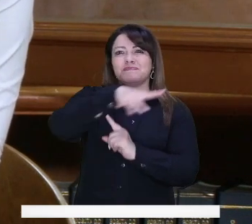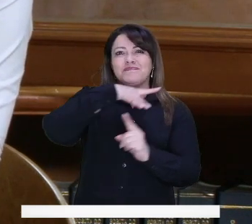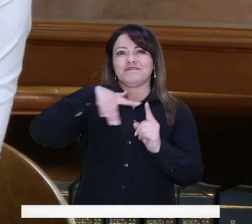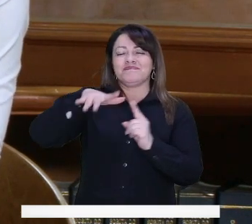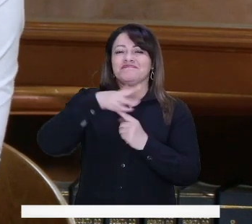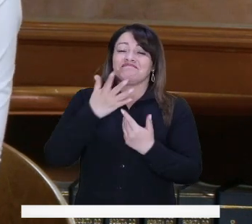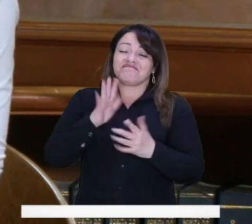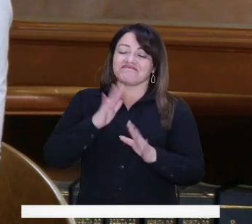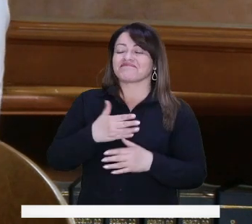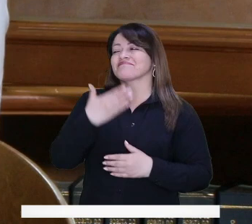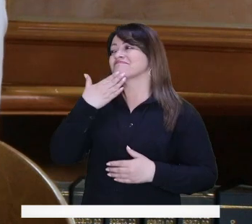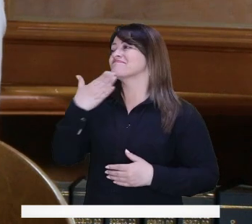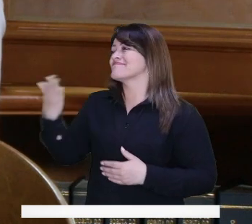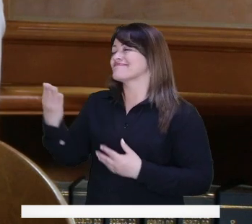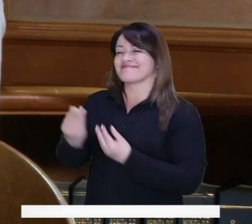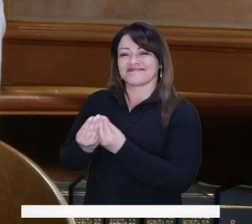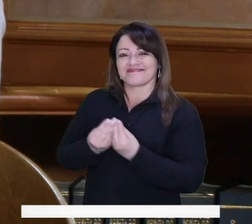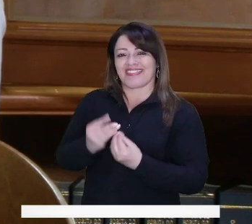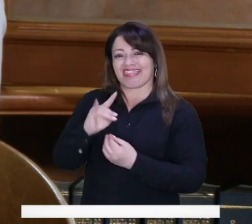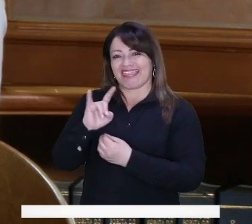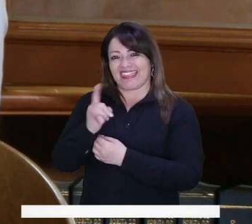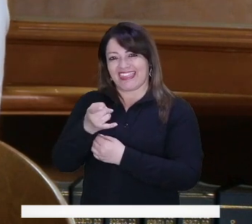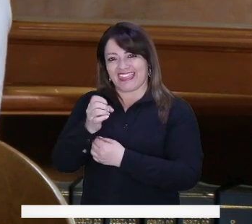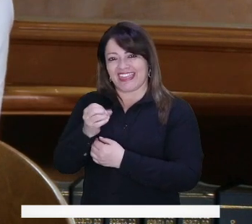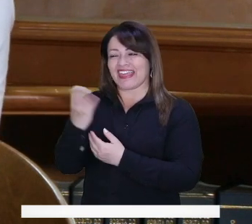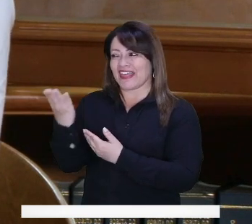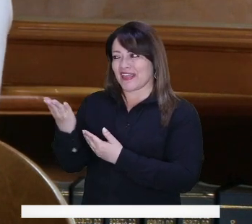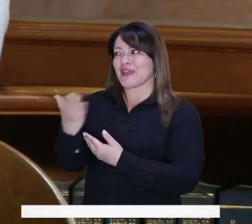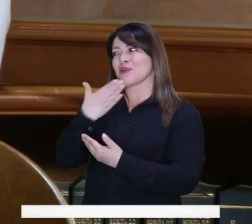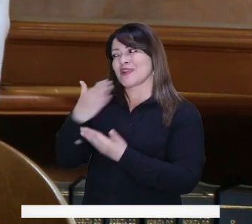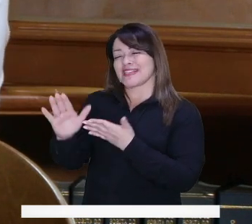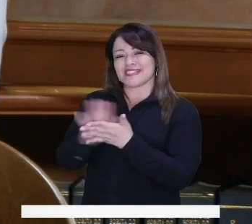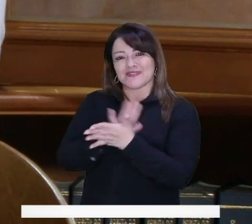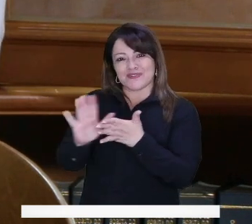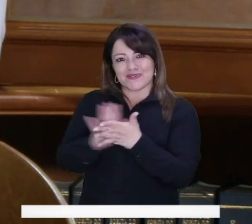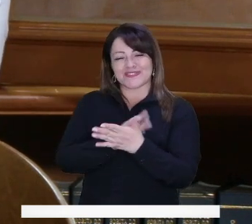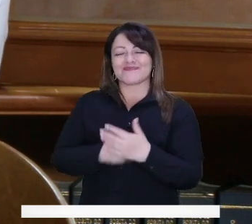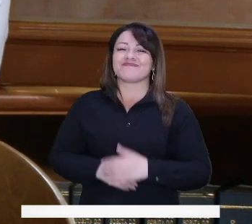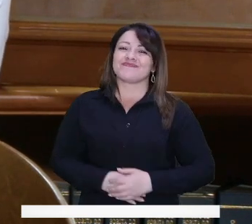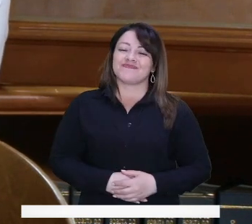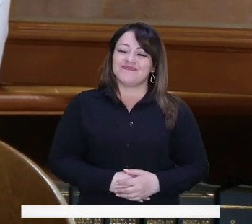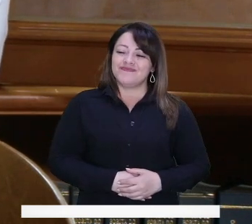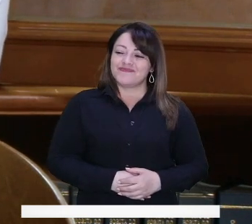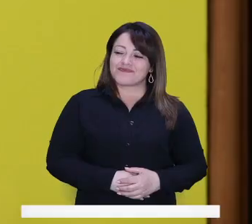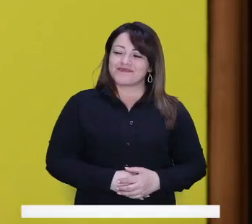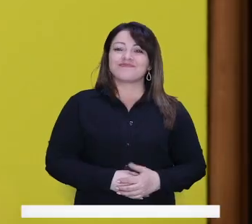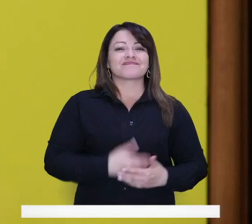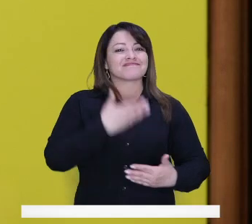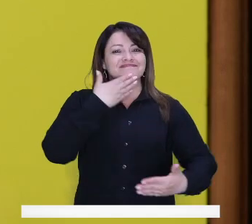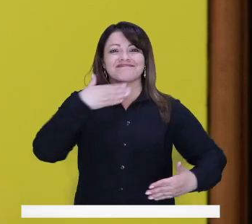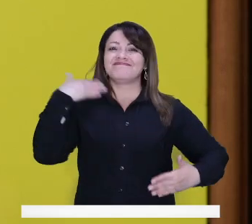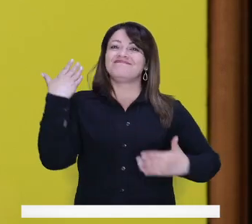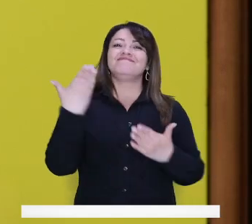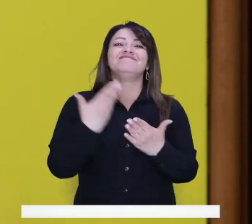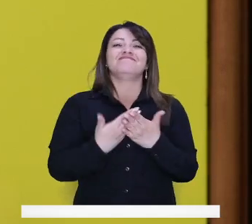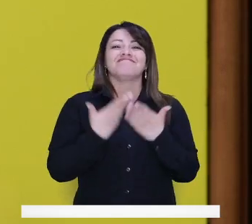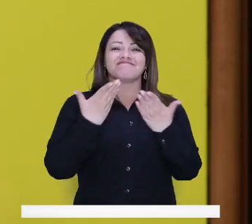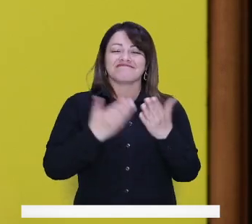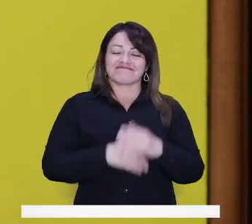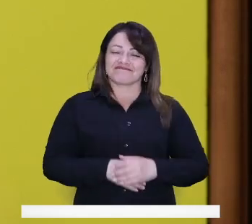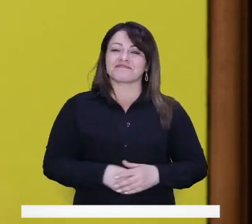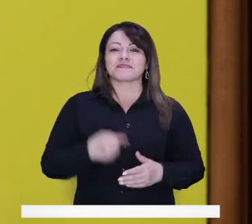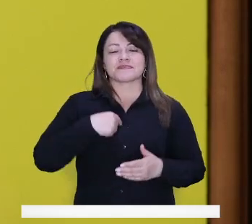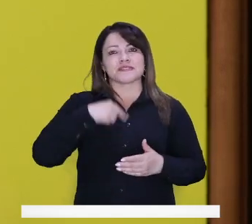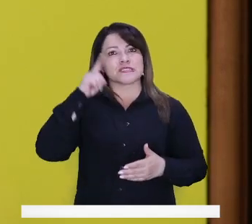ambiental. Concejal Diego, muchísimas gracias por acompañarnos, por compartir con nosotros toda la información respecto a este tema. Mil y mil